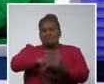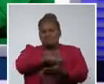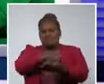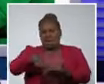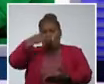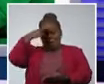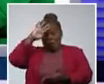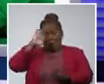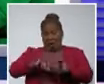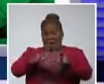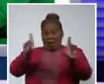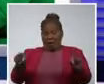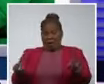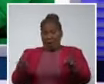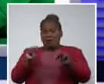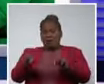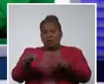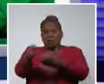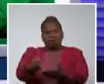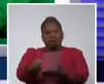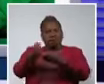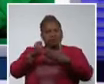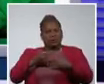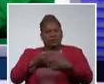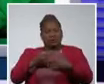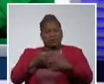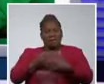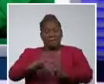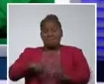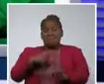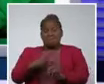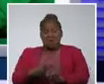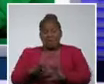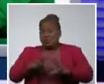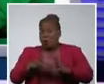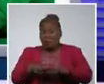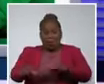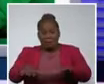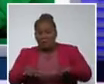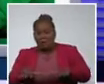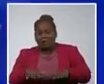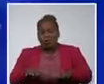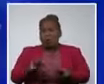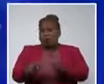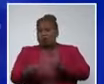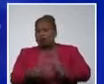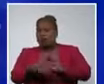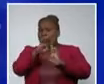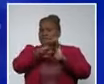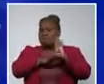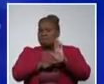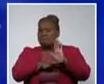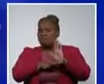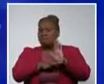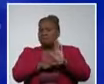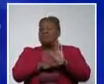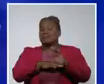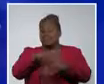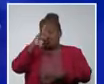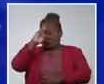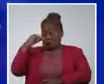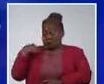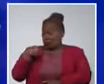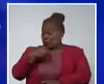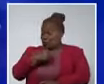ayudar, junto con todo lo que vamos haciendo desde ahora, al control de la pandemia. Doctor Durán, sobre el tema, el presidente